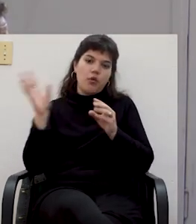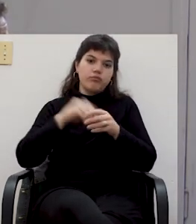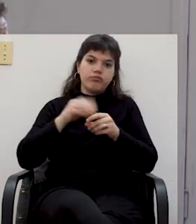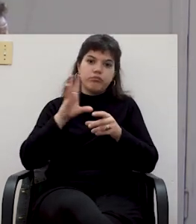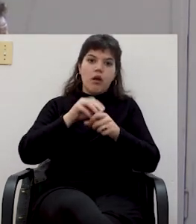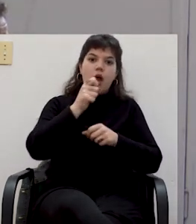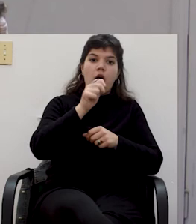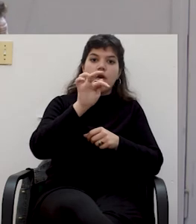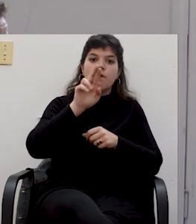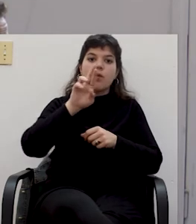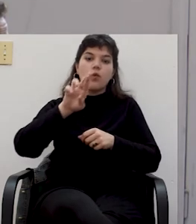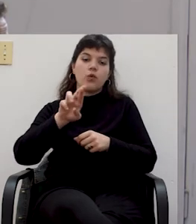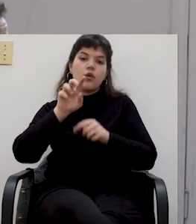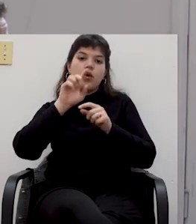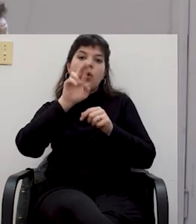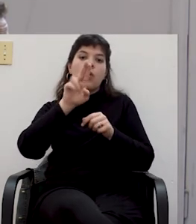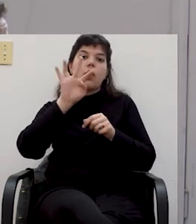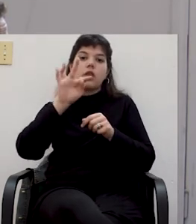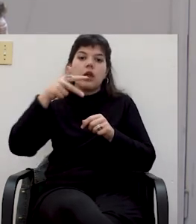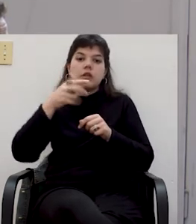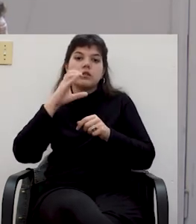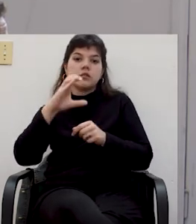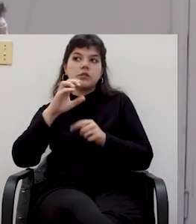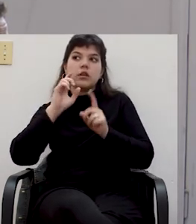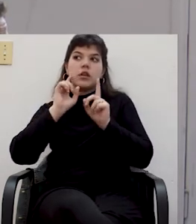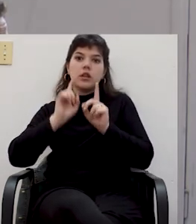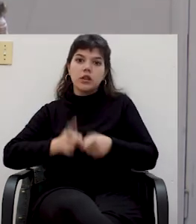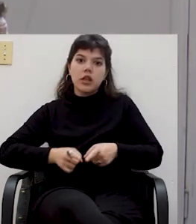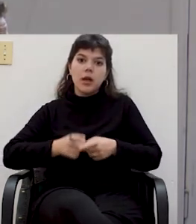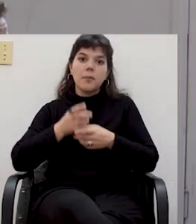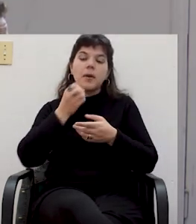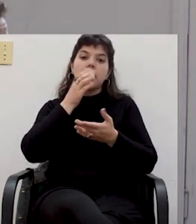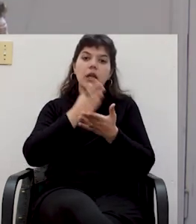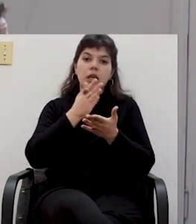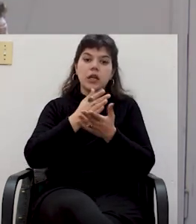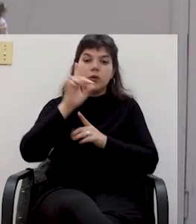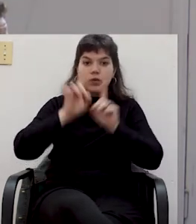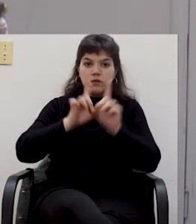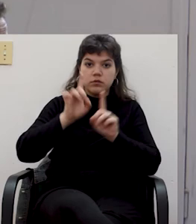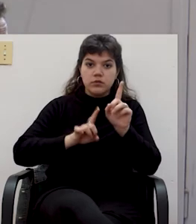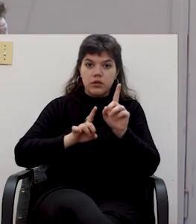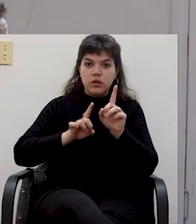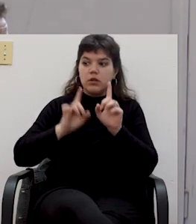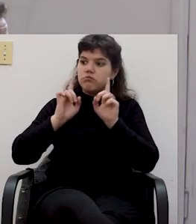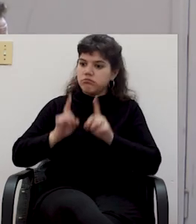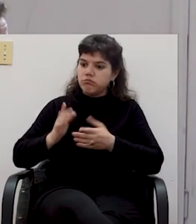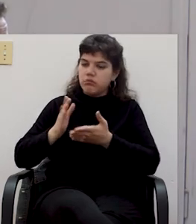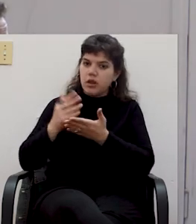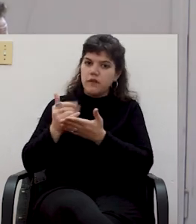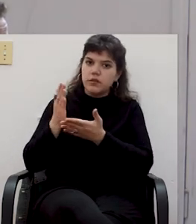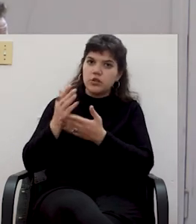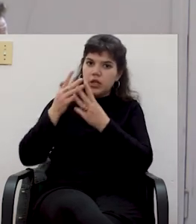AFUR, UTHC, la DUS también, Bienestar Universitario, la División General de